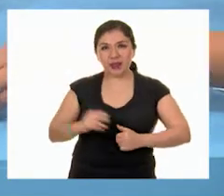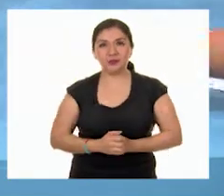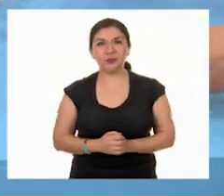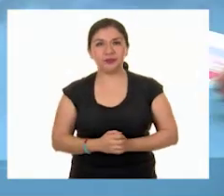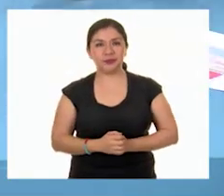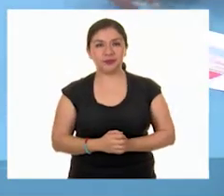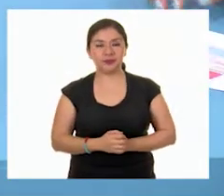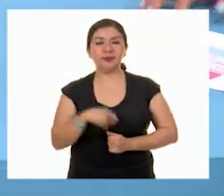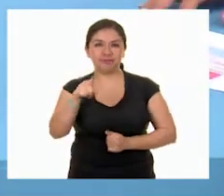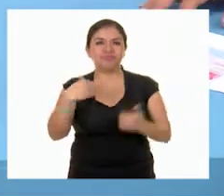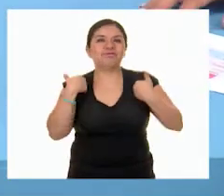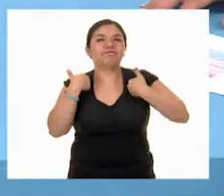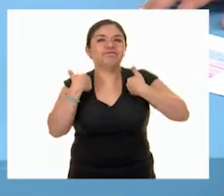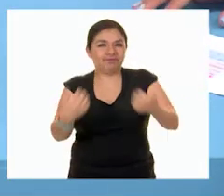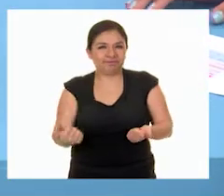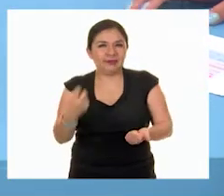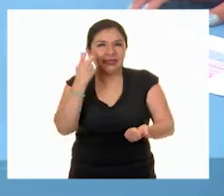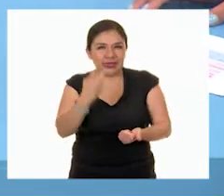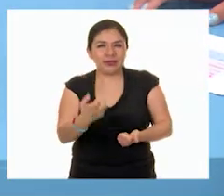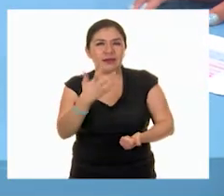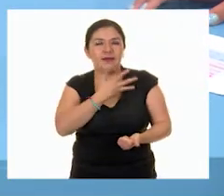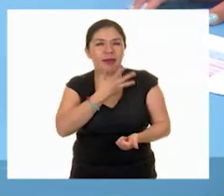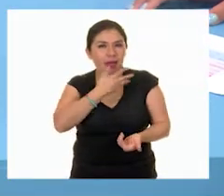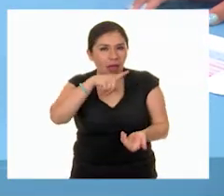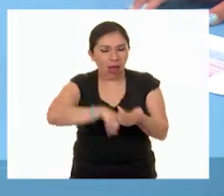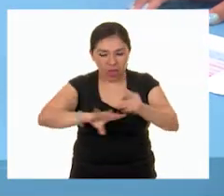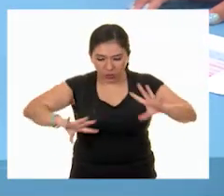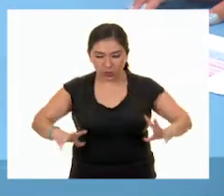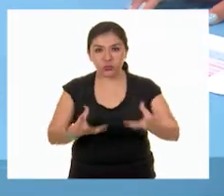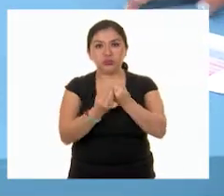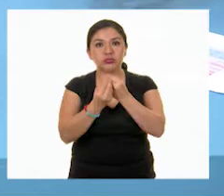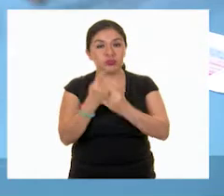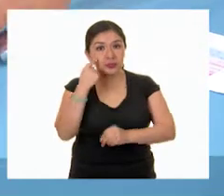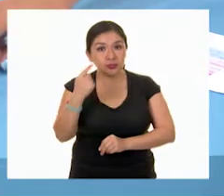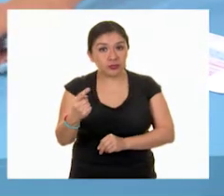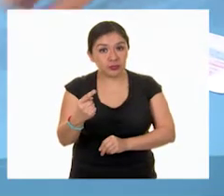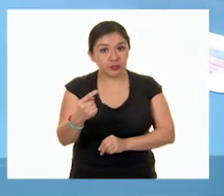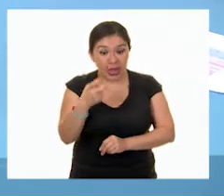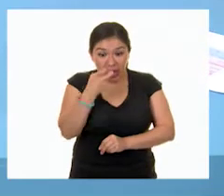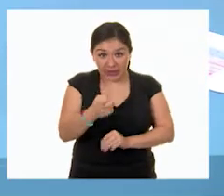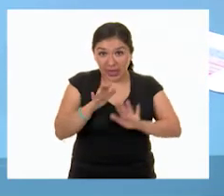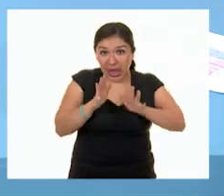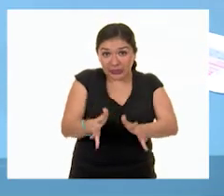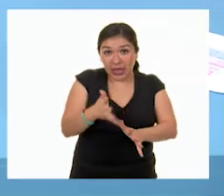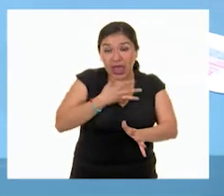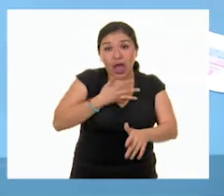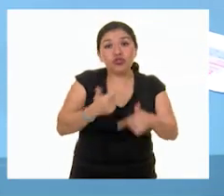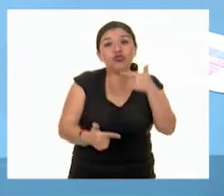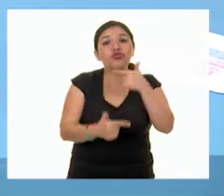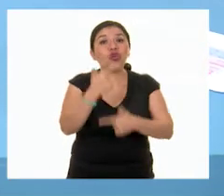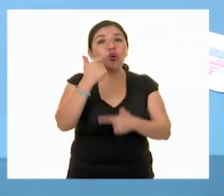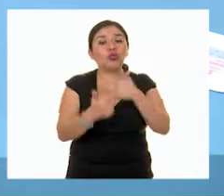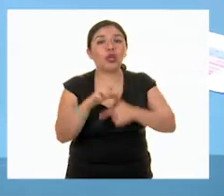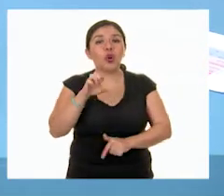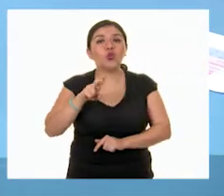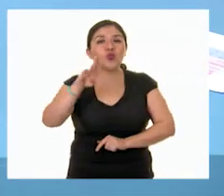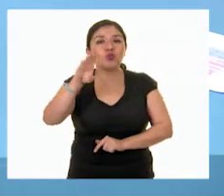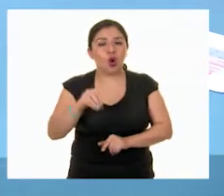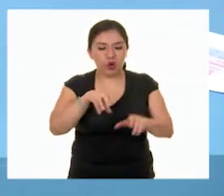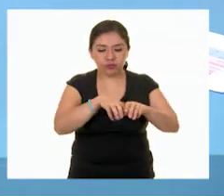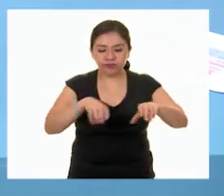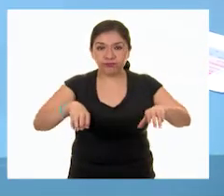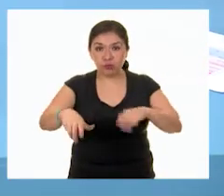Y así vemos que tiene en total... hasta este momento, 12